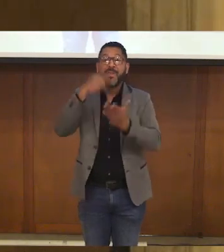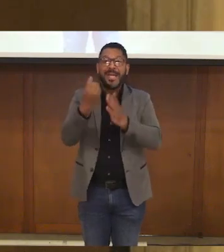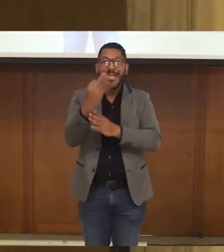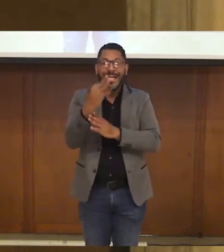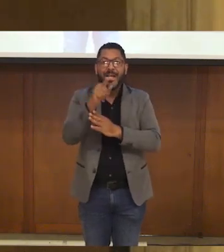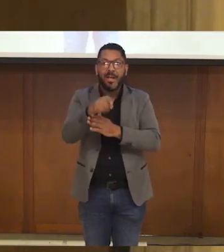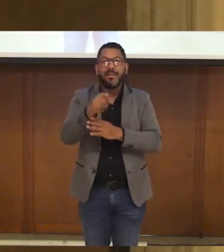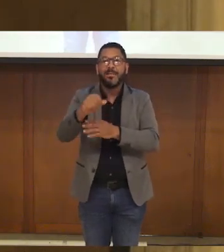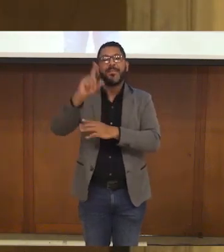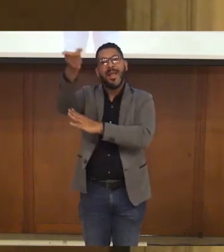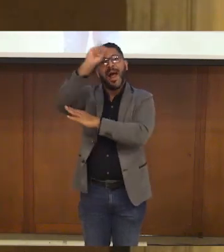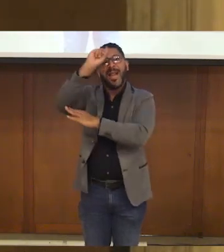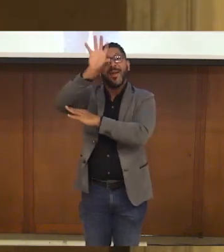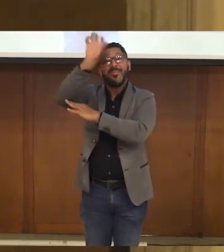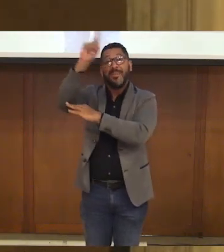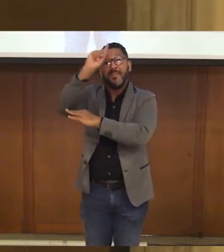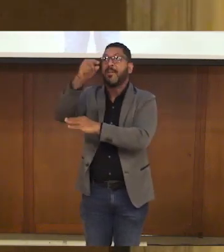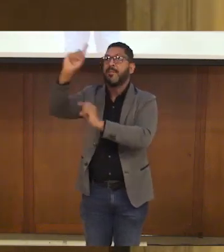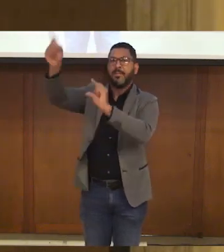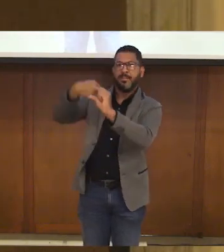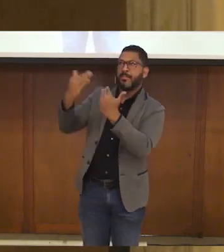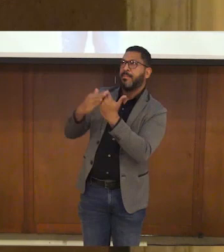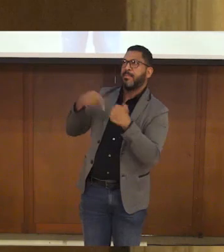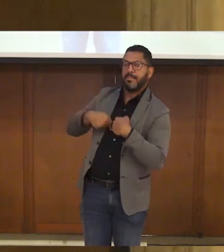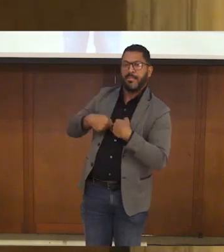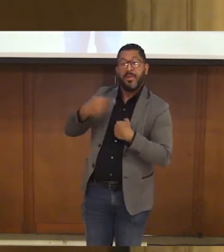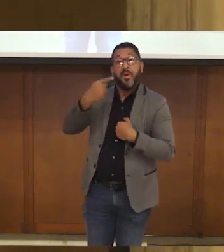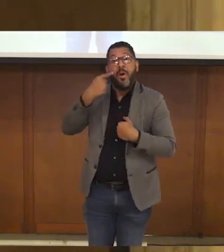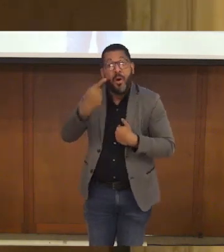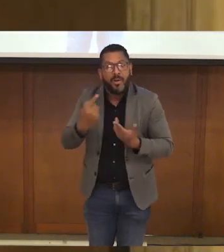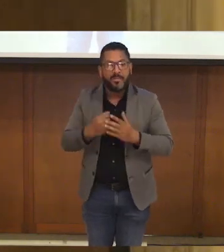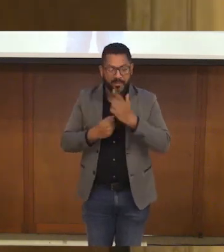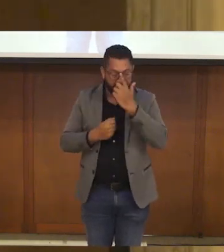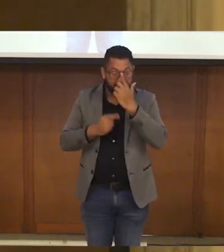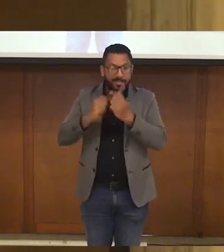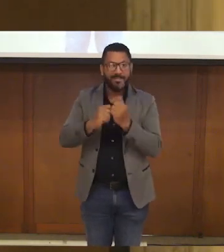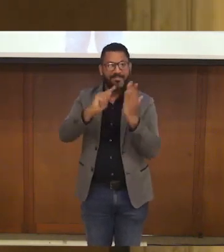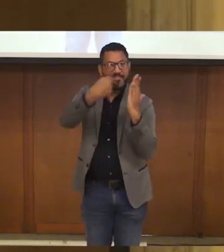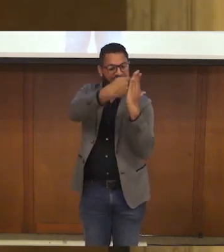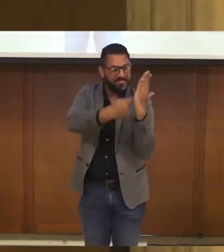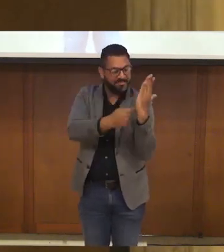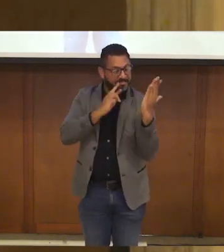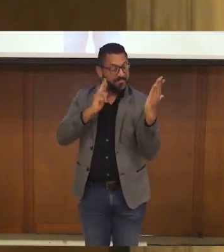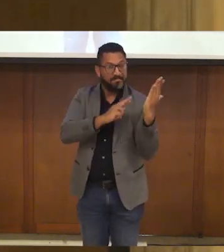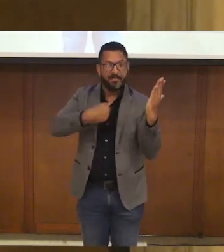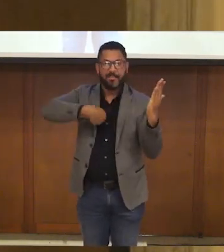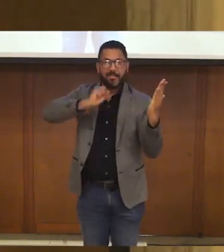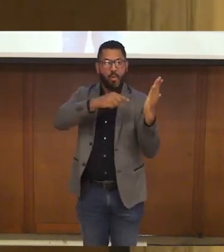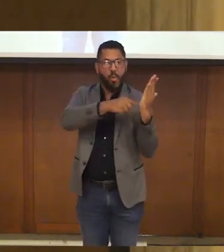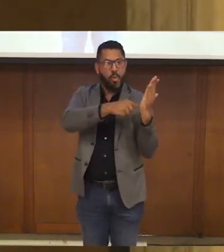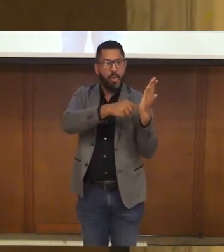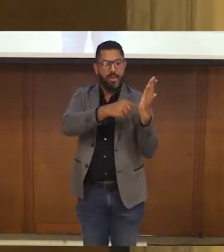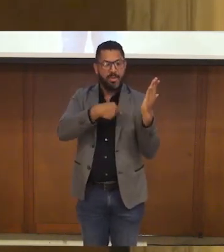luego el 2013 me llega el White Ravens de Alemania, me dicen, pues está en la lista de